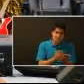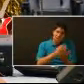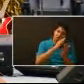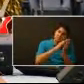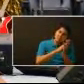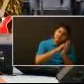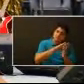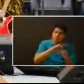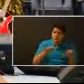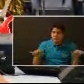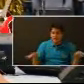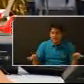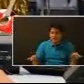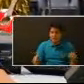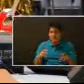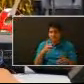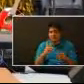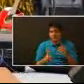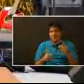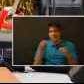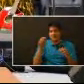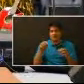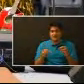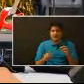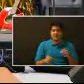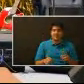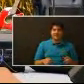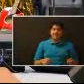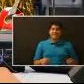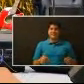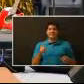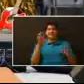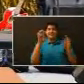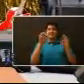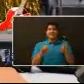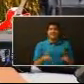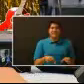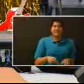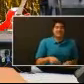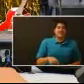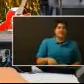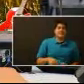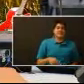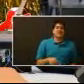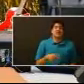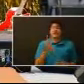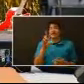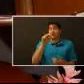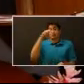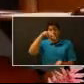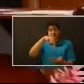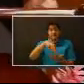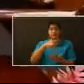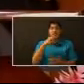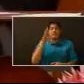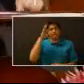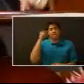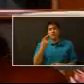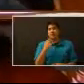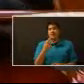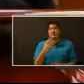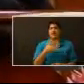que no está de pie, porque dice, me levanté como madre en Israel.